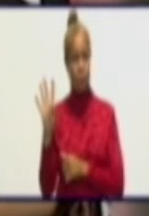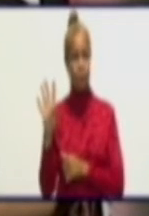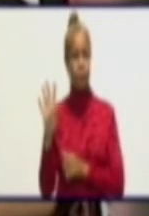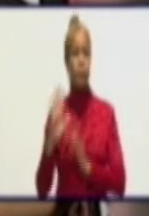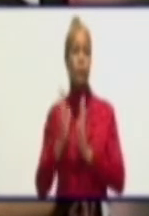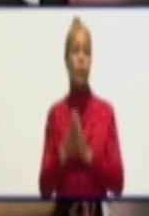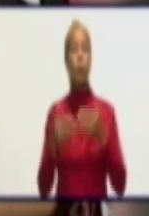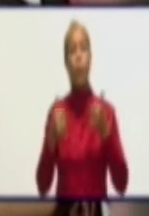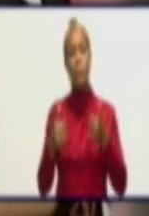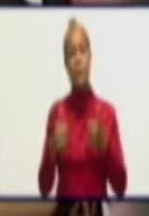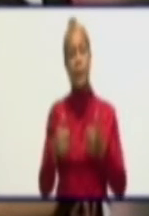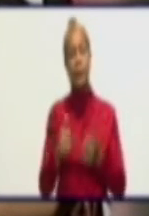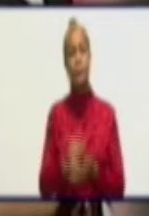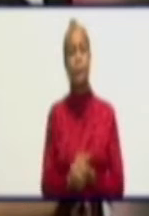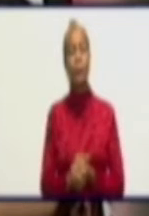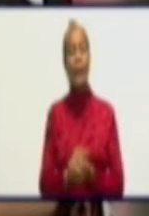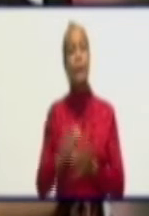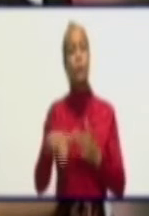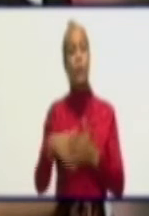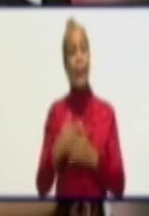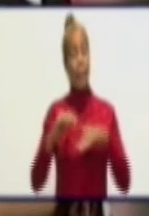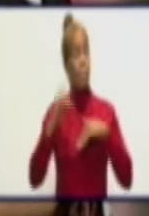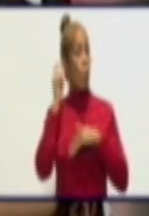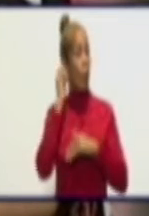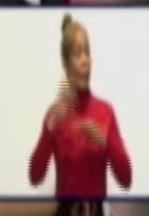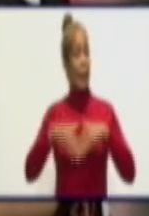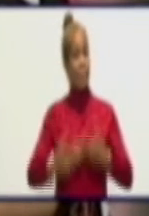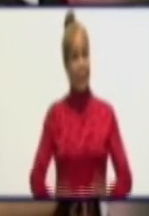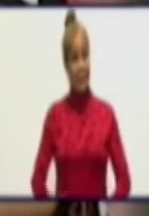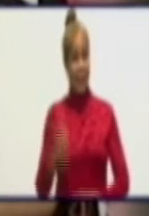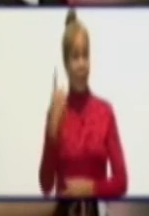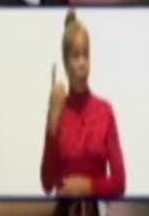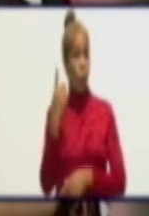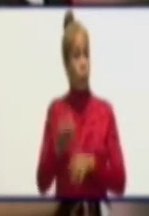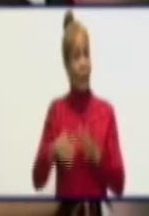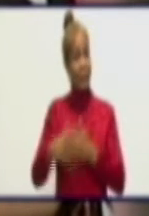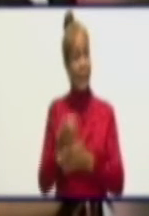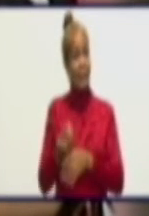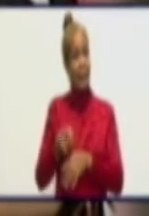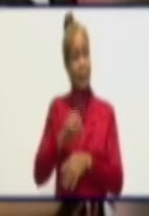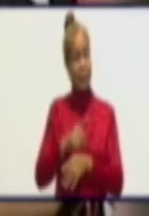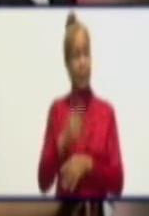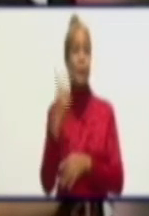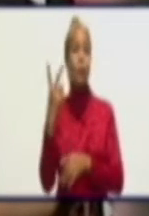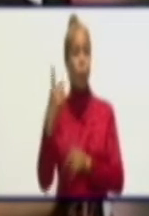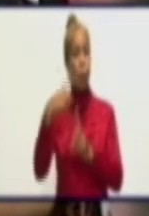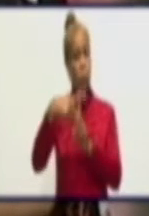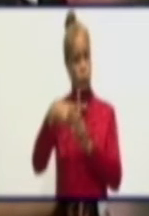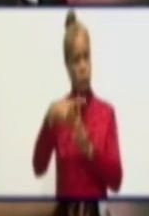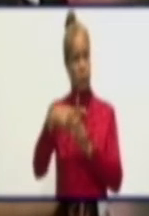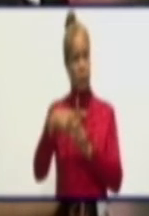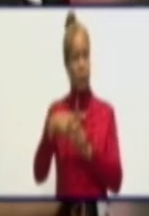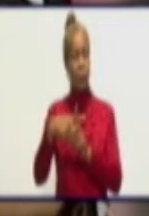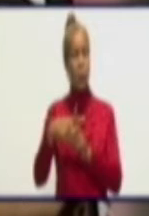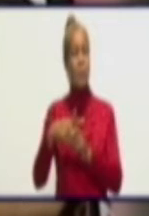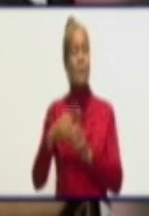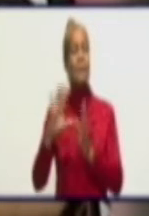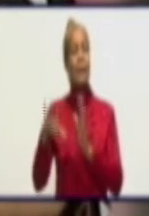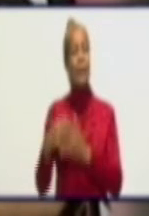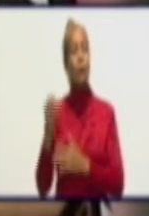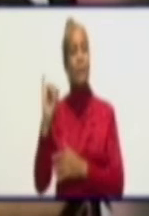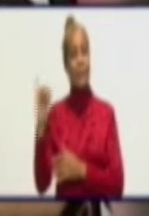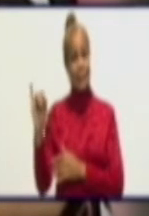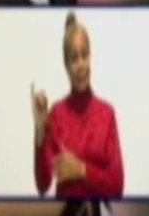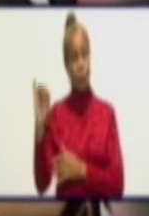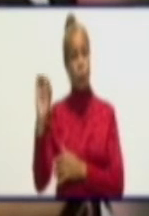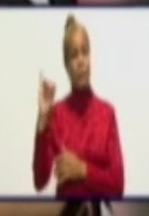en el día de se diagnosticó una, se acumulan ya 47, tenemos 2 activas. Se dieron 261 altas en las